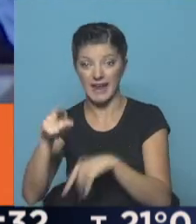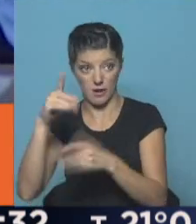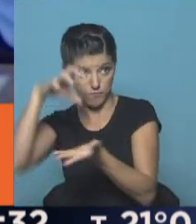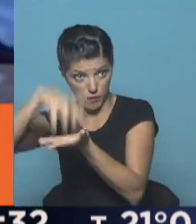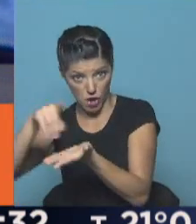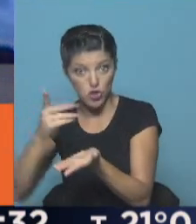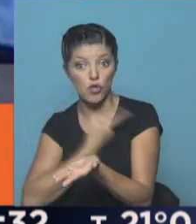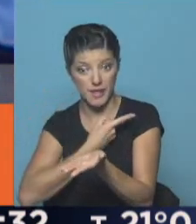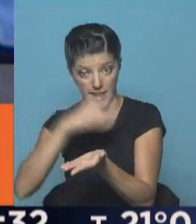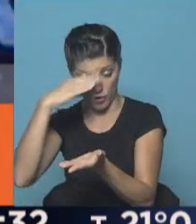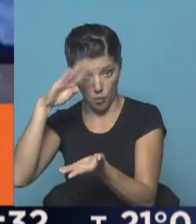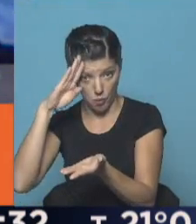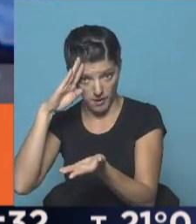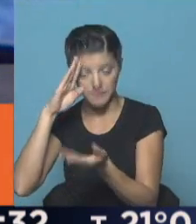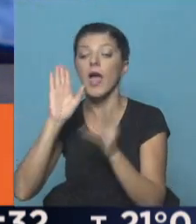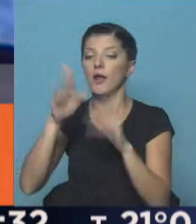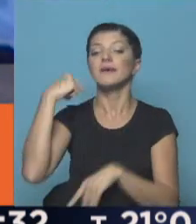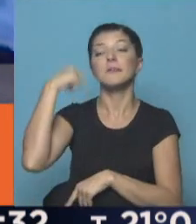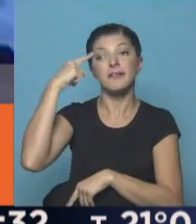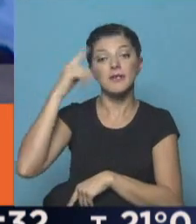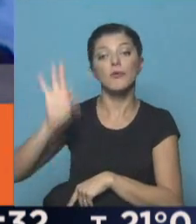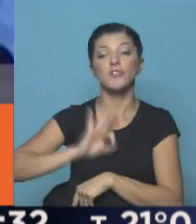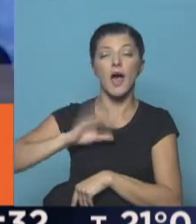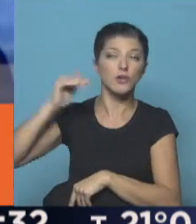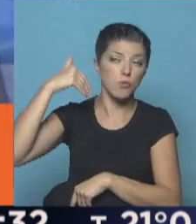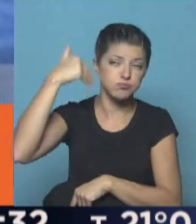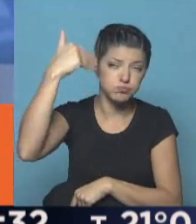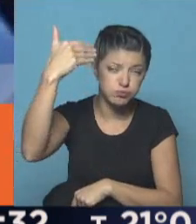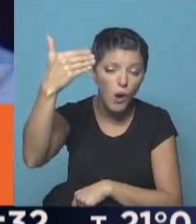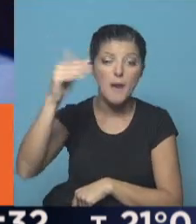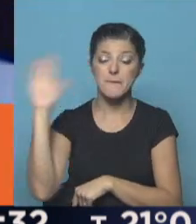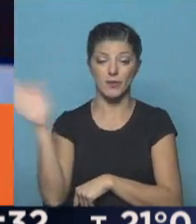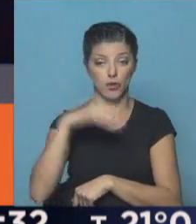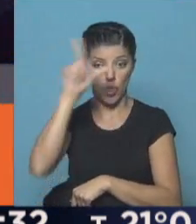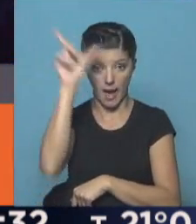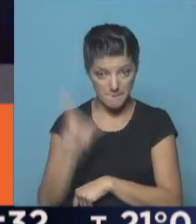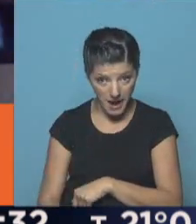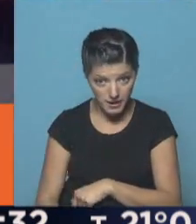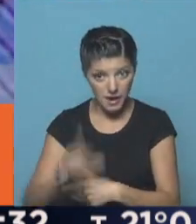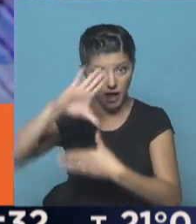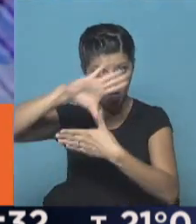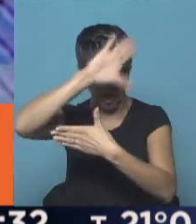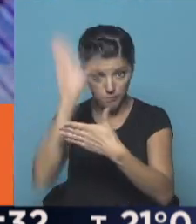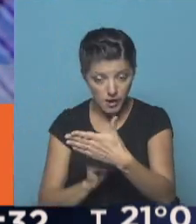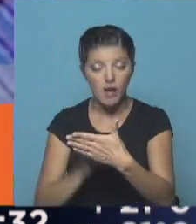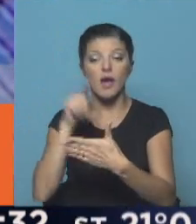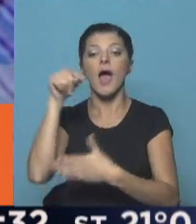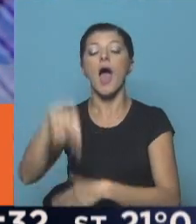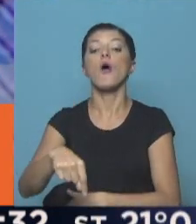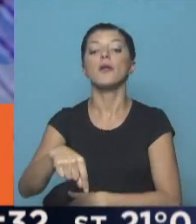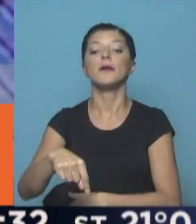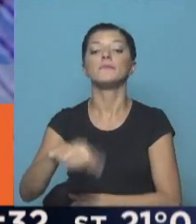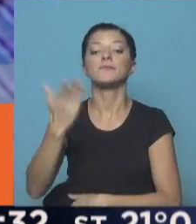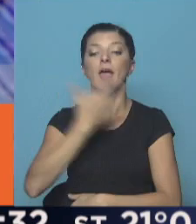Cuba. En el largo plazo, para todos nosotros en América, los cubanos ahora en febrero